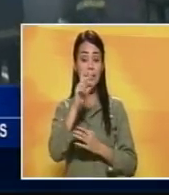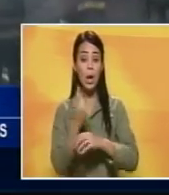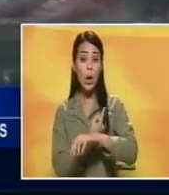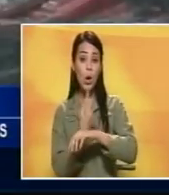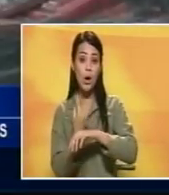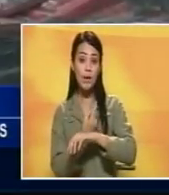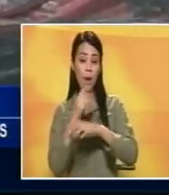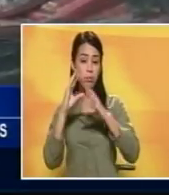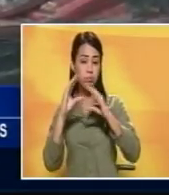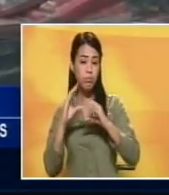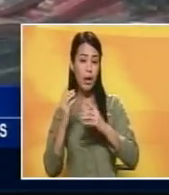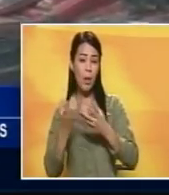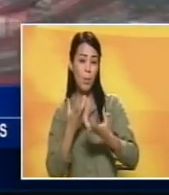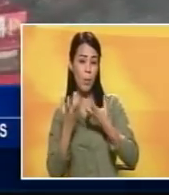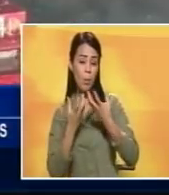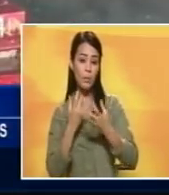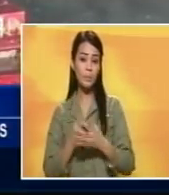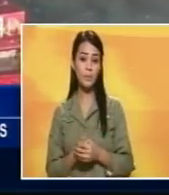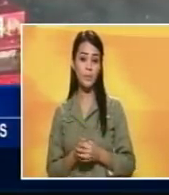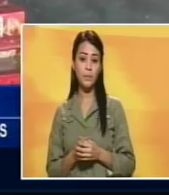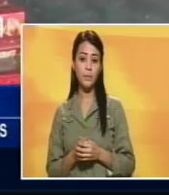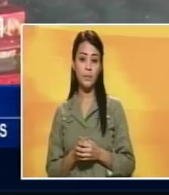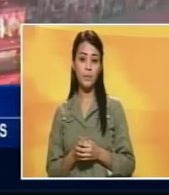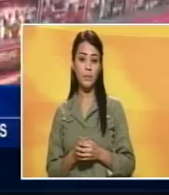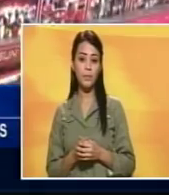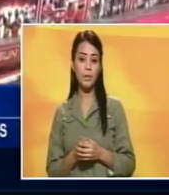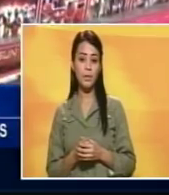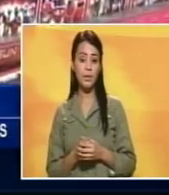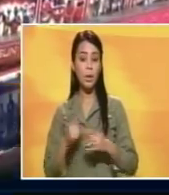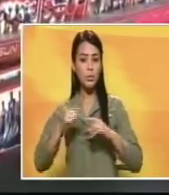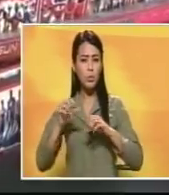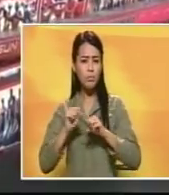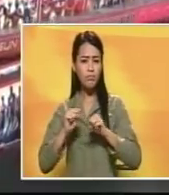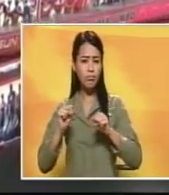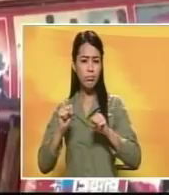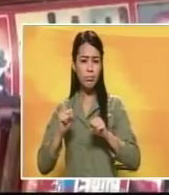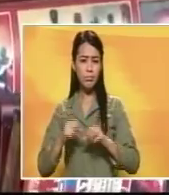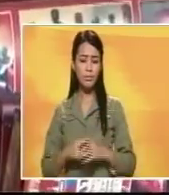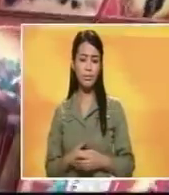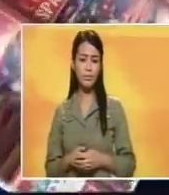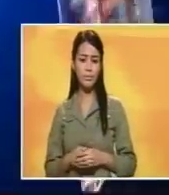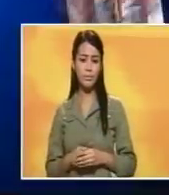extinguir las llamas que se presumen pudieron ser causadas por un cortocircuito.